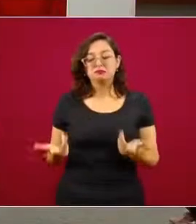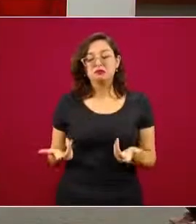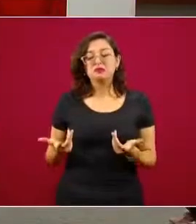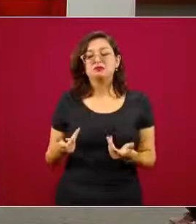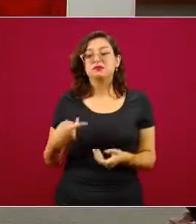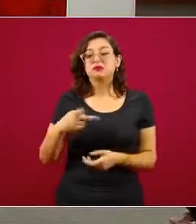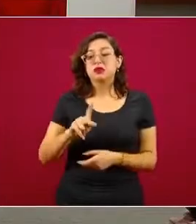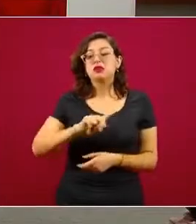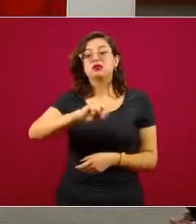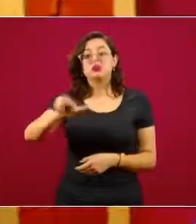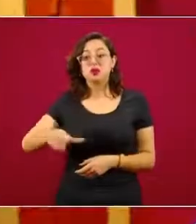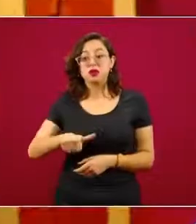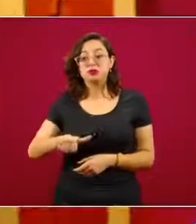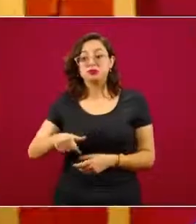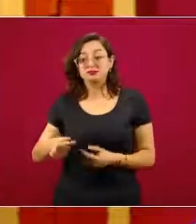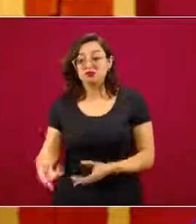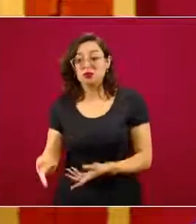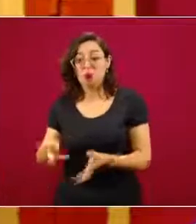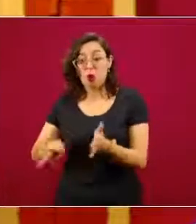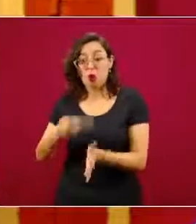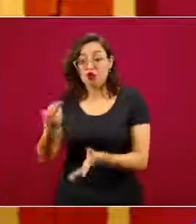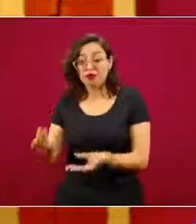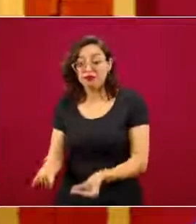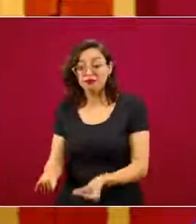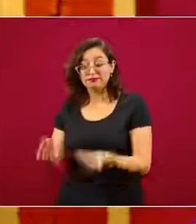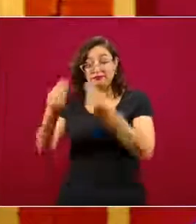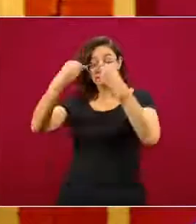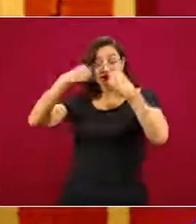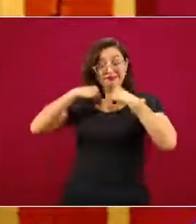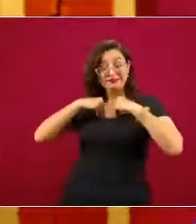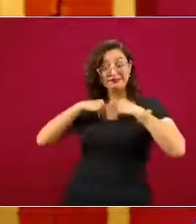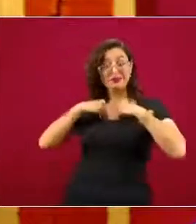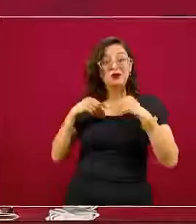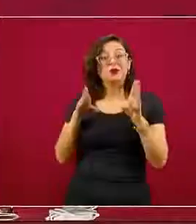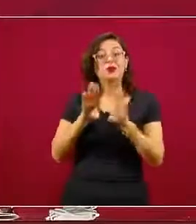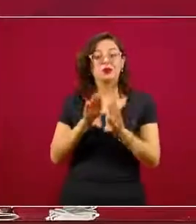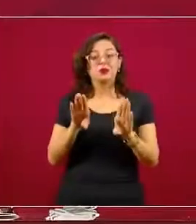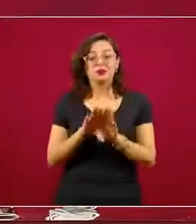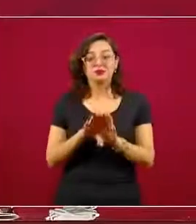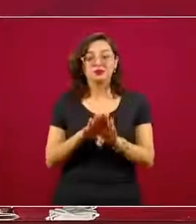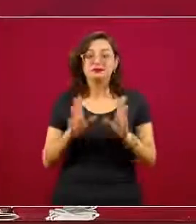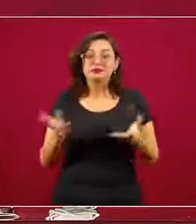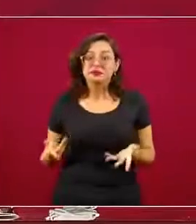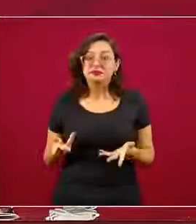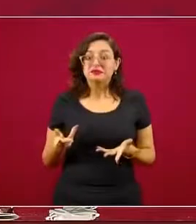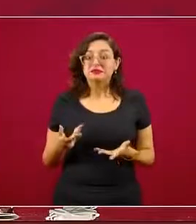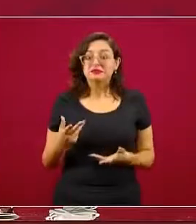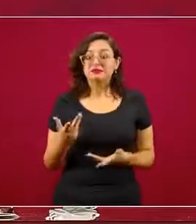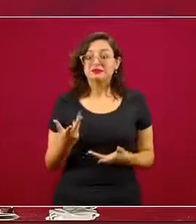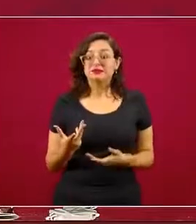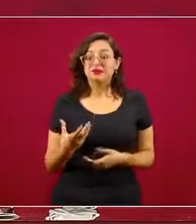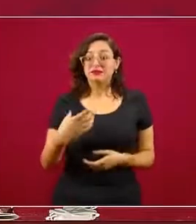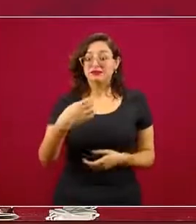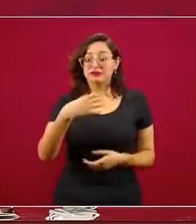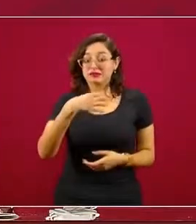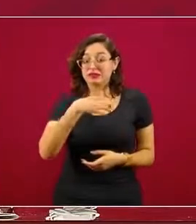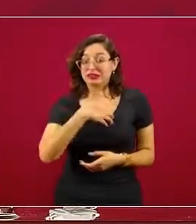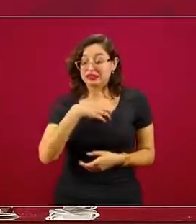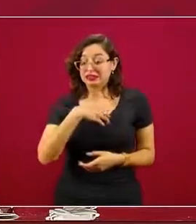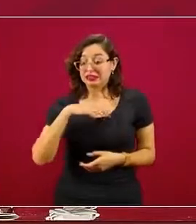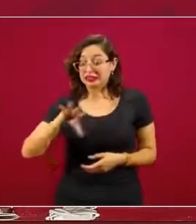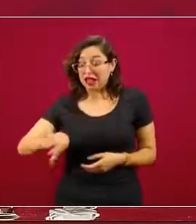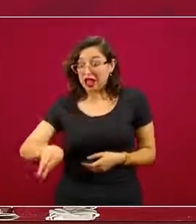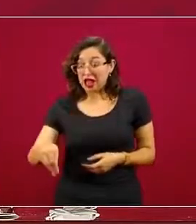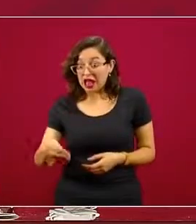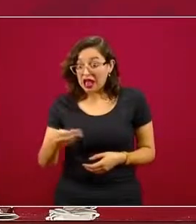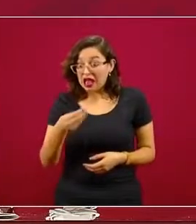digestivo, pero el otro asunto es cómo llega. Teóricamente, si ingiriéramos el virus, pensaríamos en